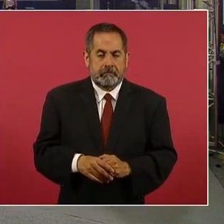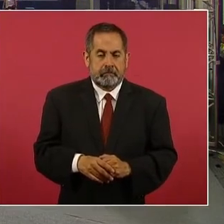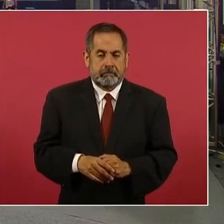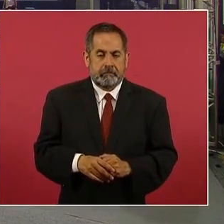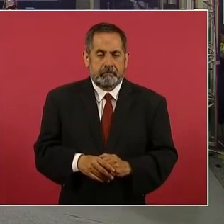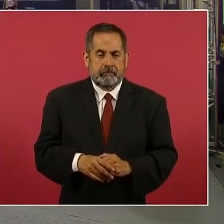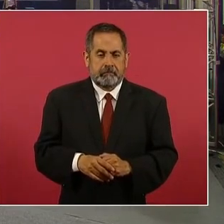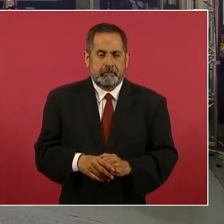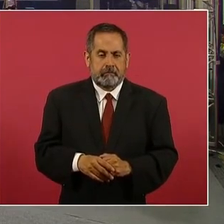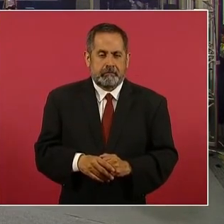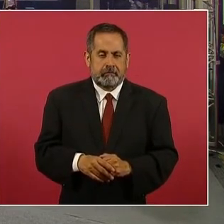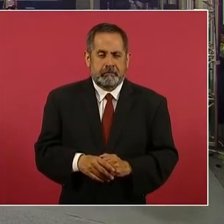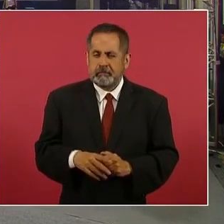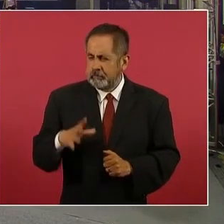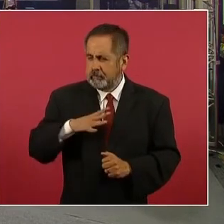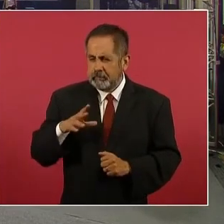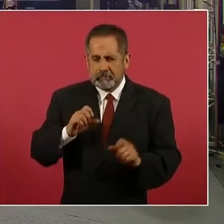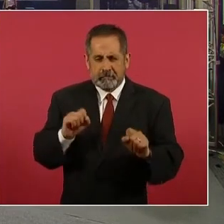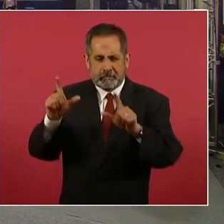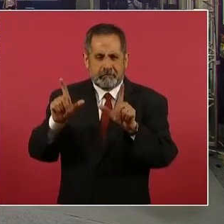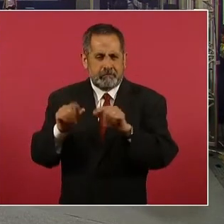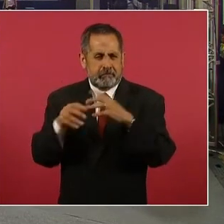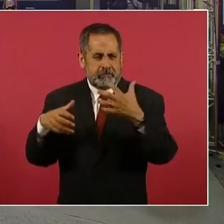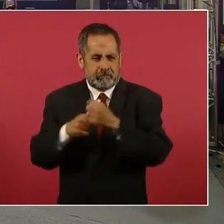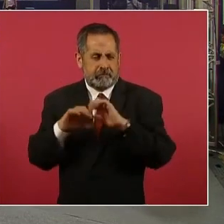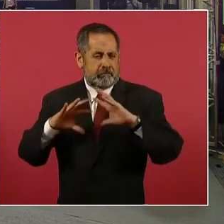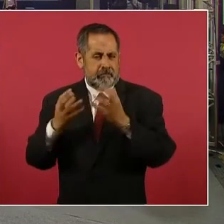Hay un resumen.